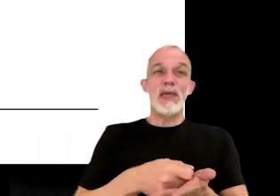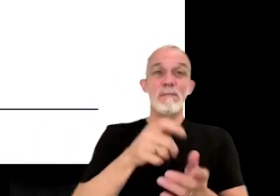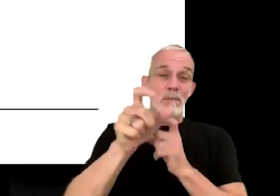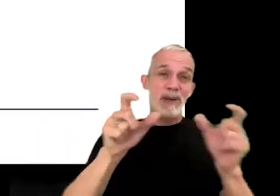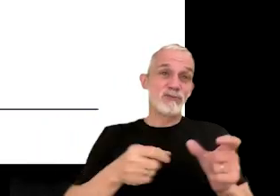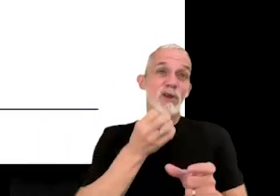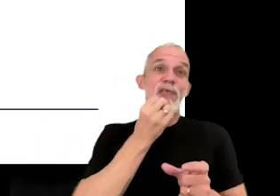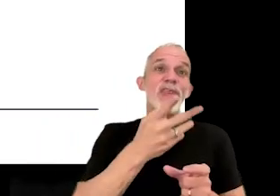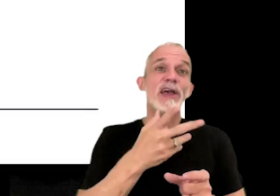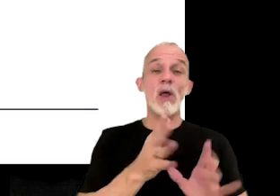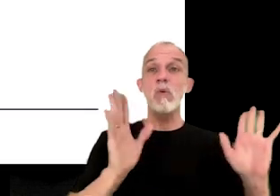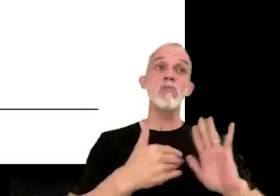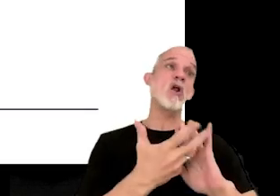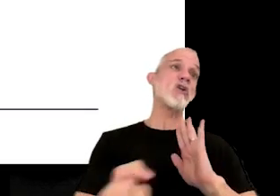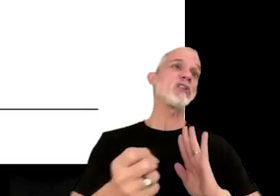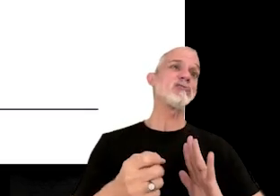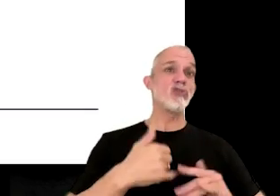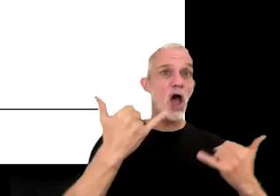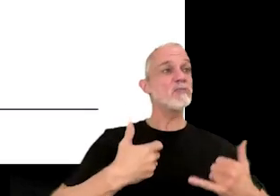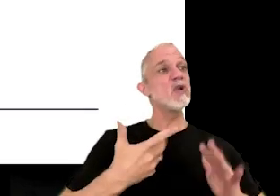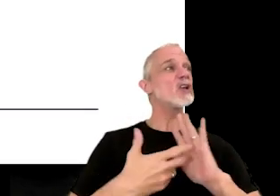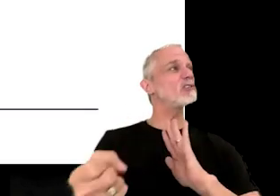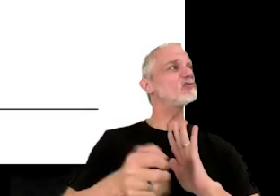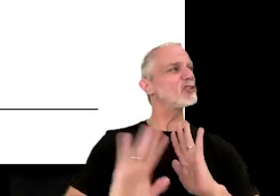esas retenciones como sufridas.